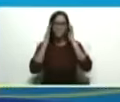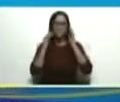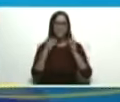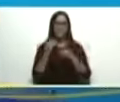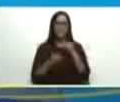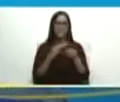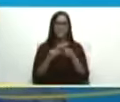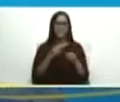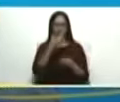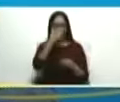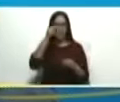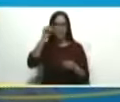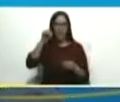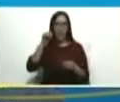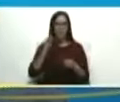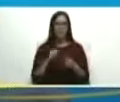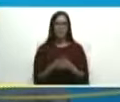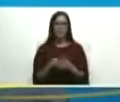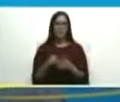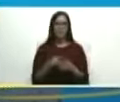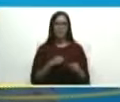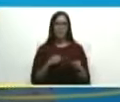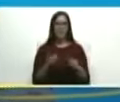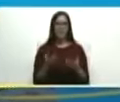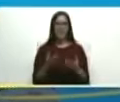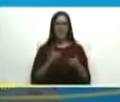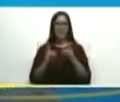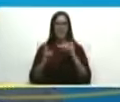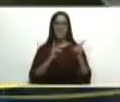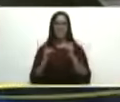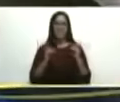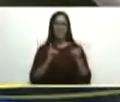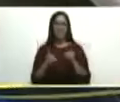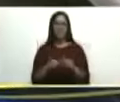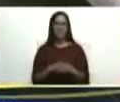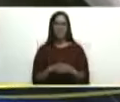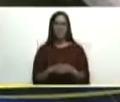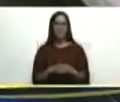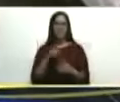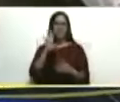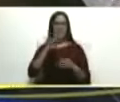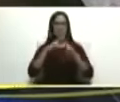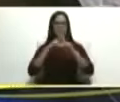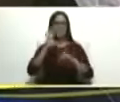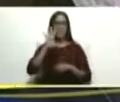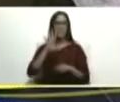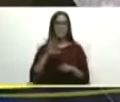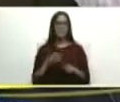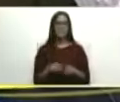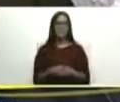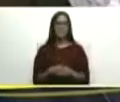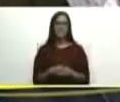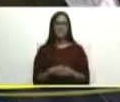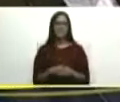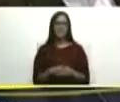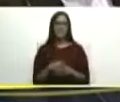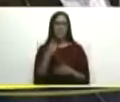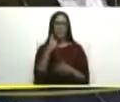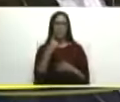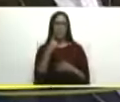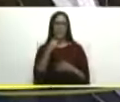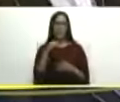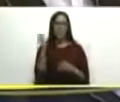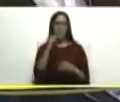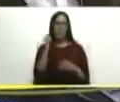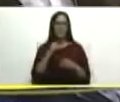aplicando Nahum, es el único régimen que nosotros tenemos, la paleolítica. Y el 5+5, una vez al mes, ¿verdad,